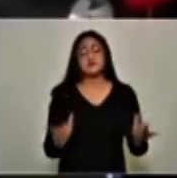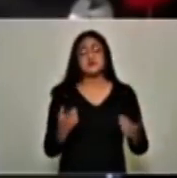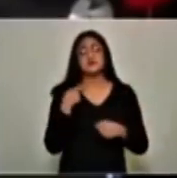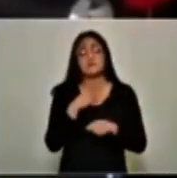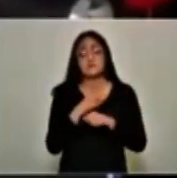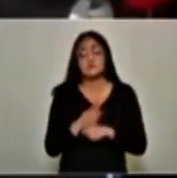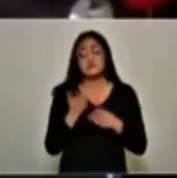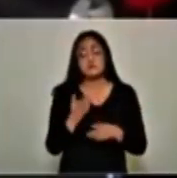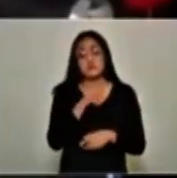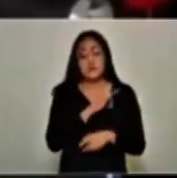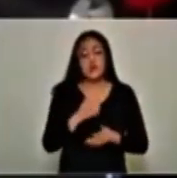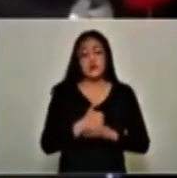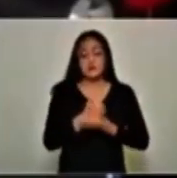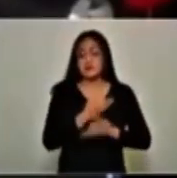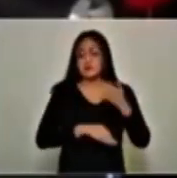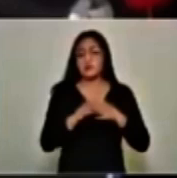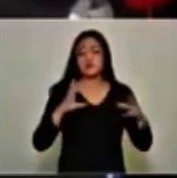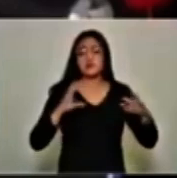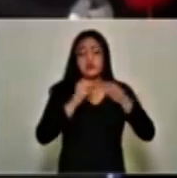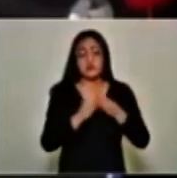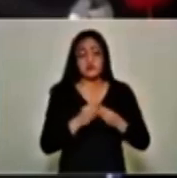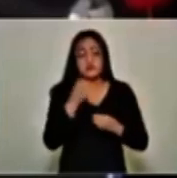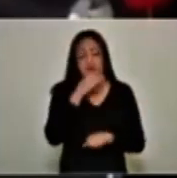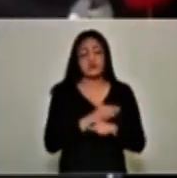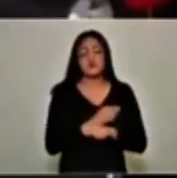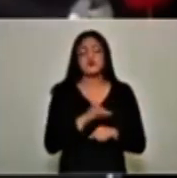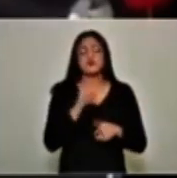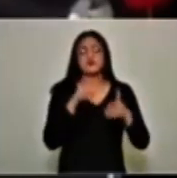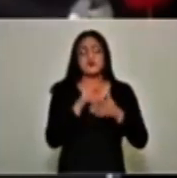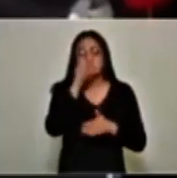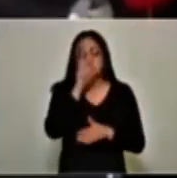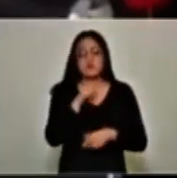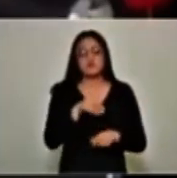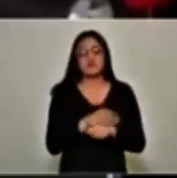a que colaboremos como sociedad para no interrumpir el